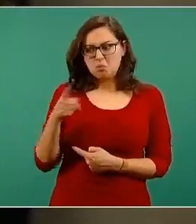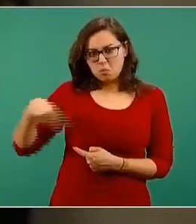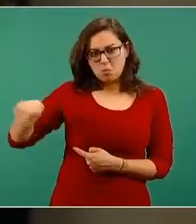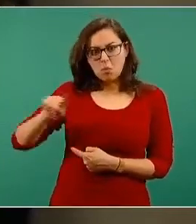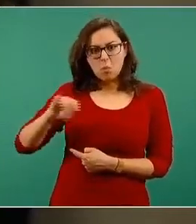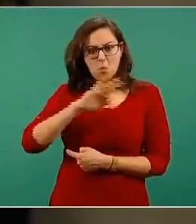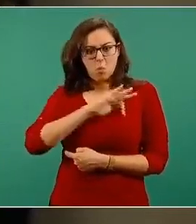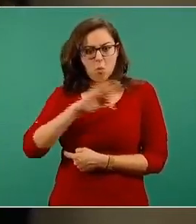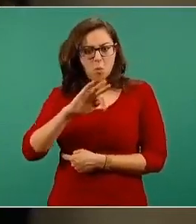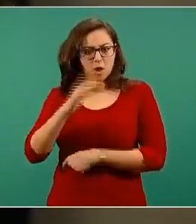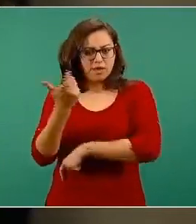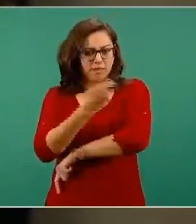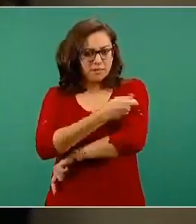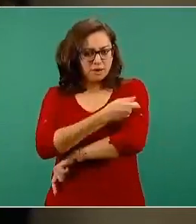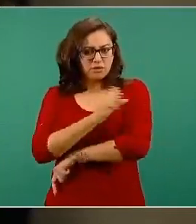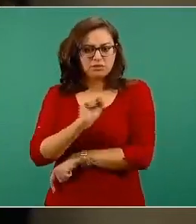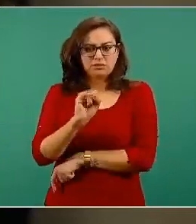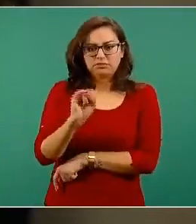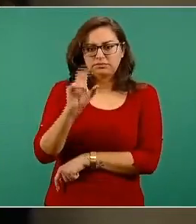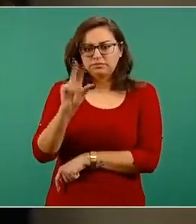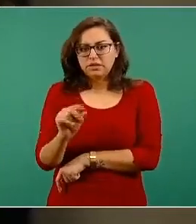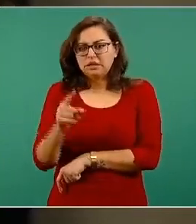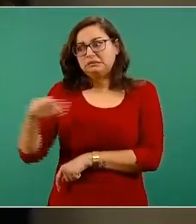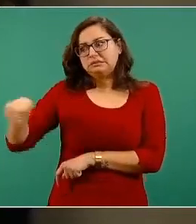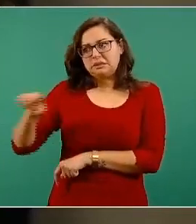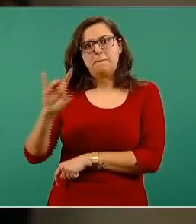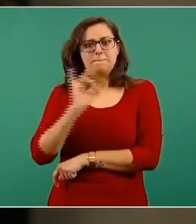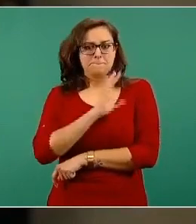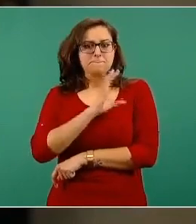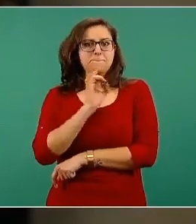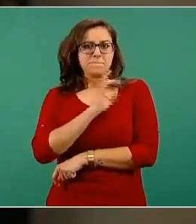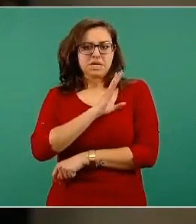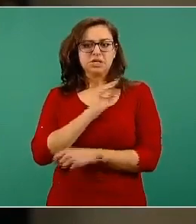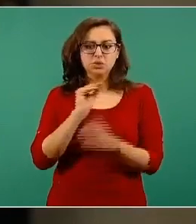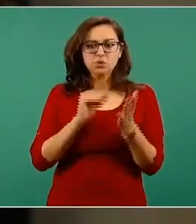vacunarse. Tienen todavía muchos temores acerca de